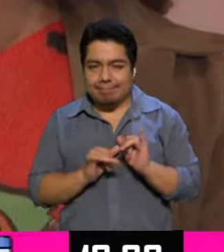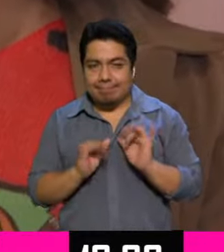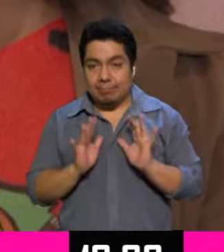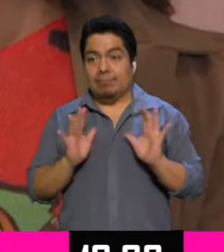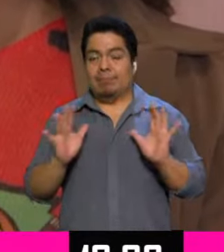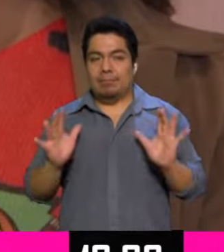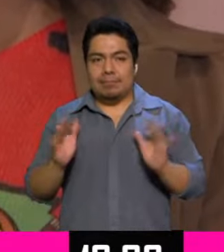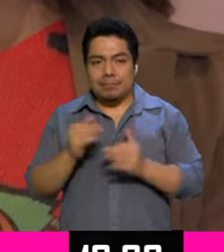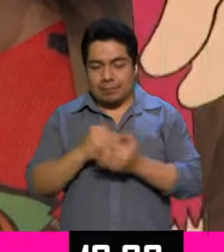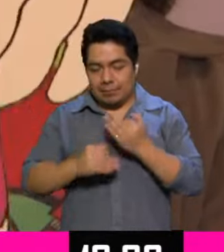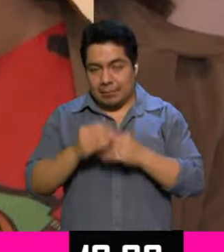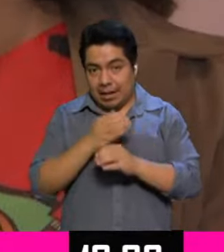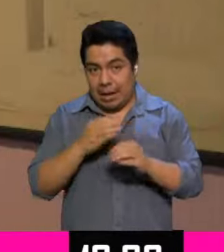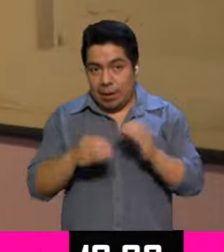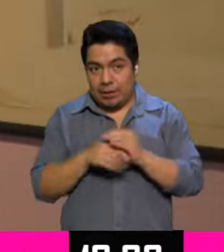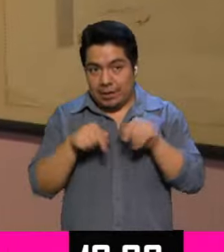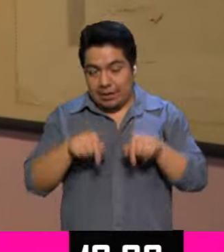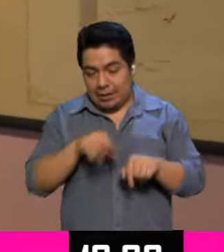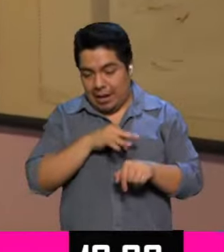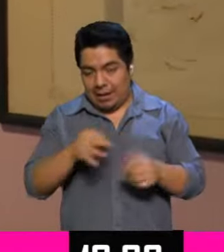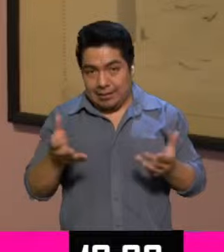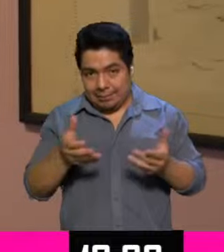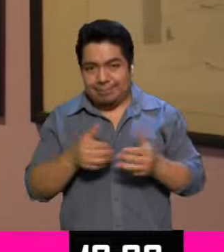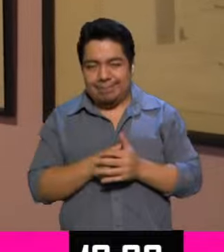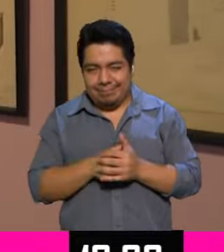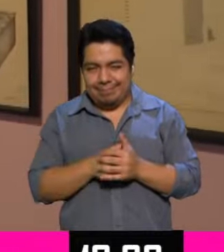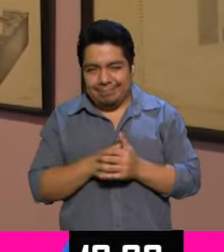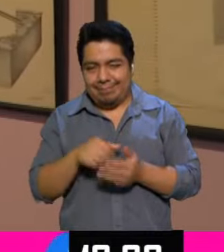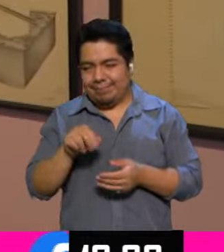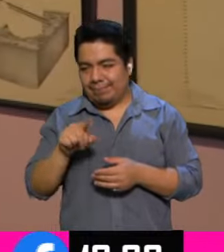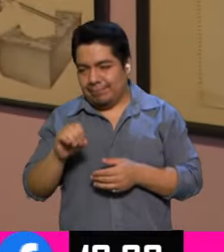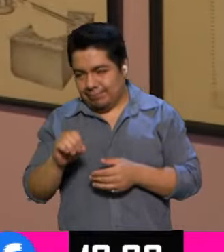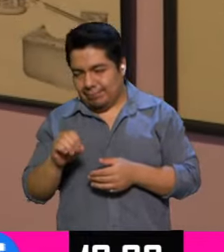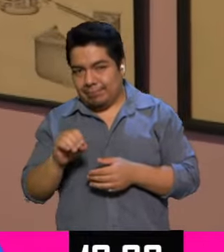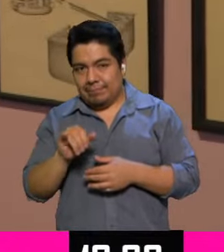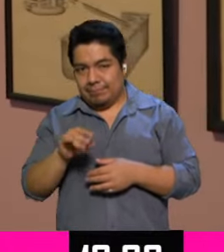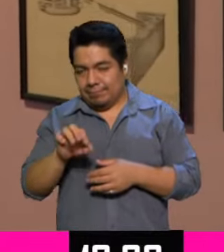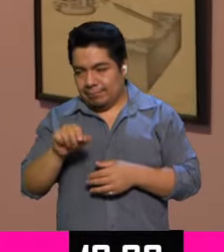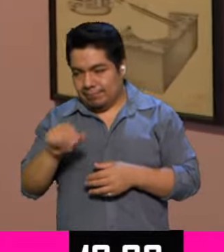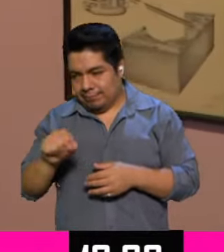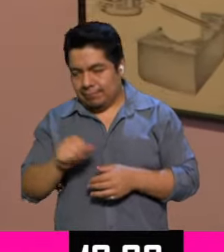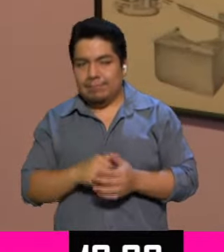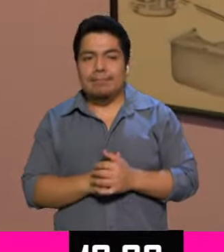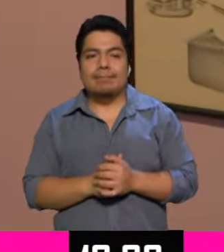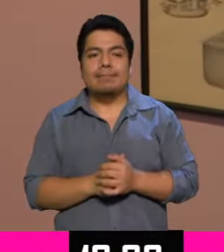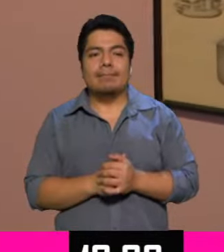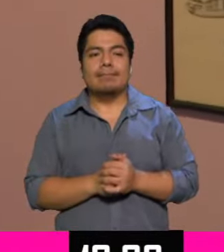de lo que puede uno hacer. Con imágenes de Andrés Brito, Jesús Arias.